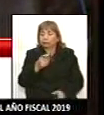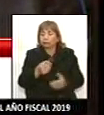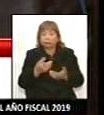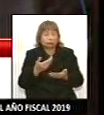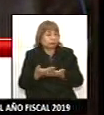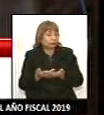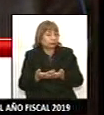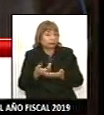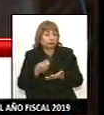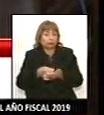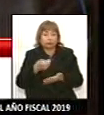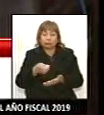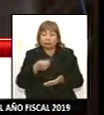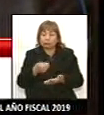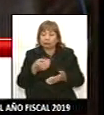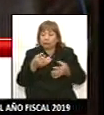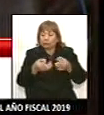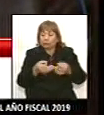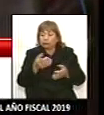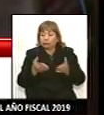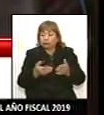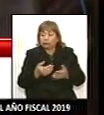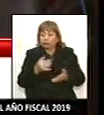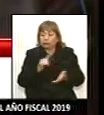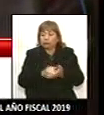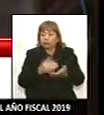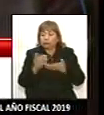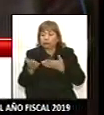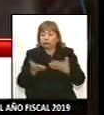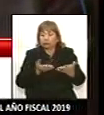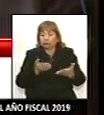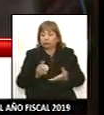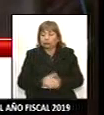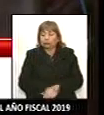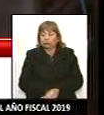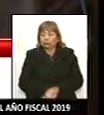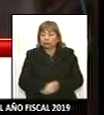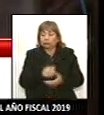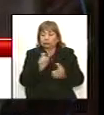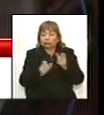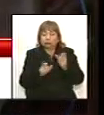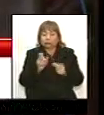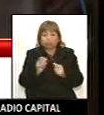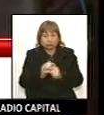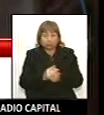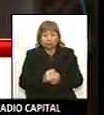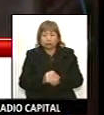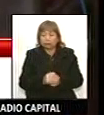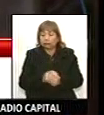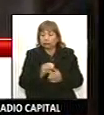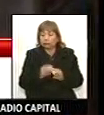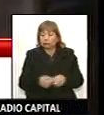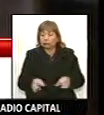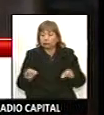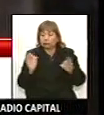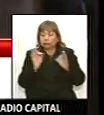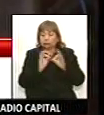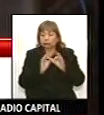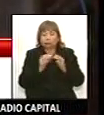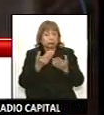subsidia entidades que dan un servicio público importante. En tal